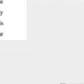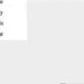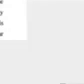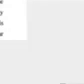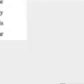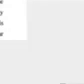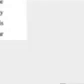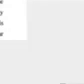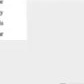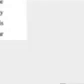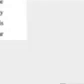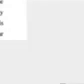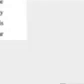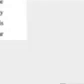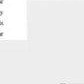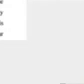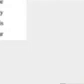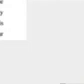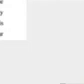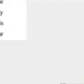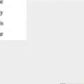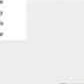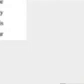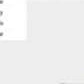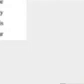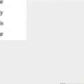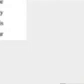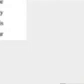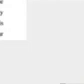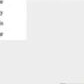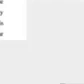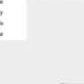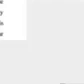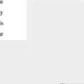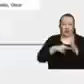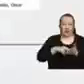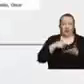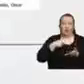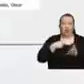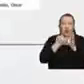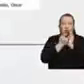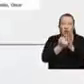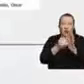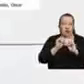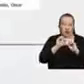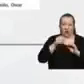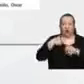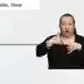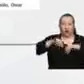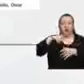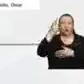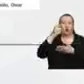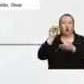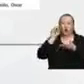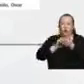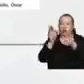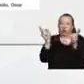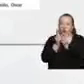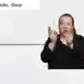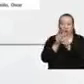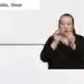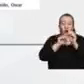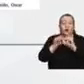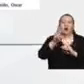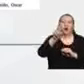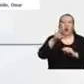mezclaron esos archivos con otro archivo no sé si me explico adecuadamente no estos son los archivos del fondo que nosotros tenemos una presidencia de nuestra plata como caja chica